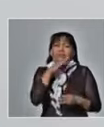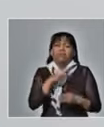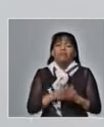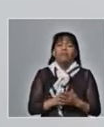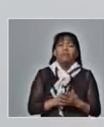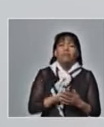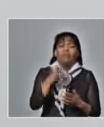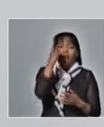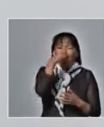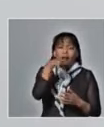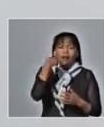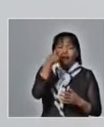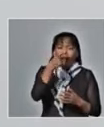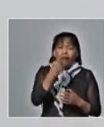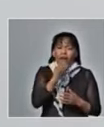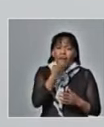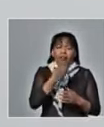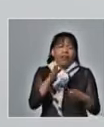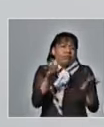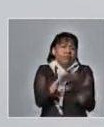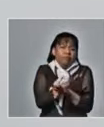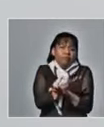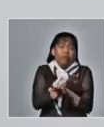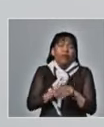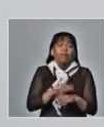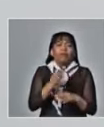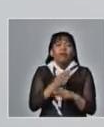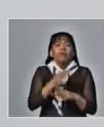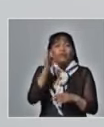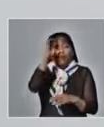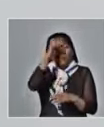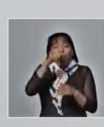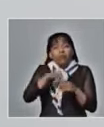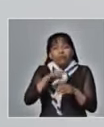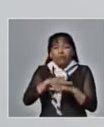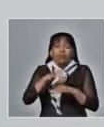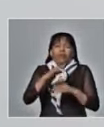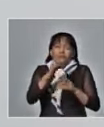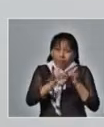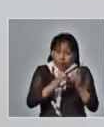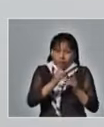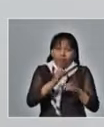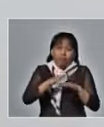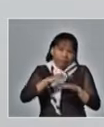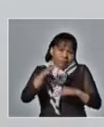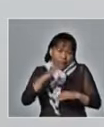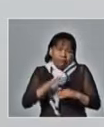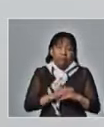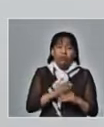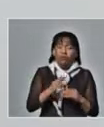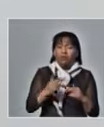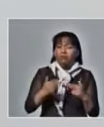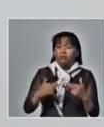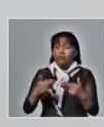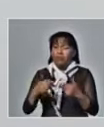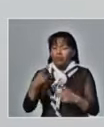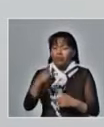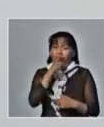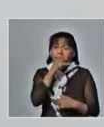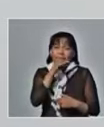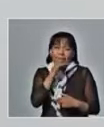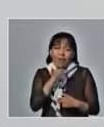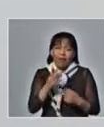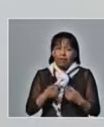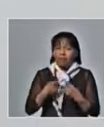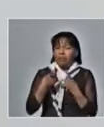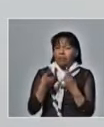con actividades que tengan que ver, por supuesto, con la cultura y el deporte. No hay mejor herencia que un padre de familia le pueda dar